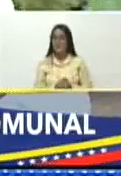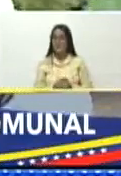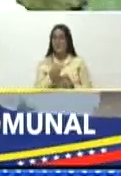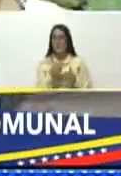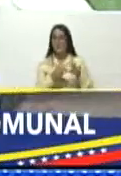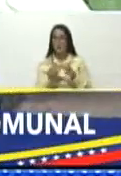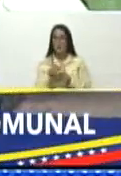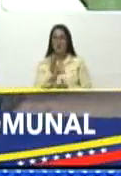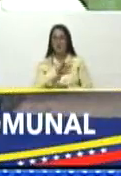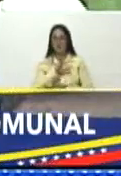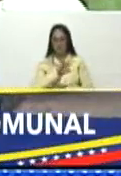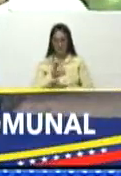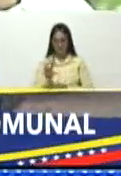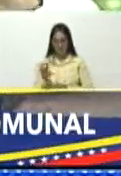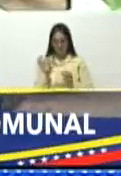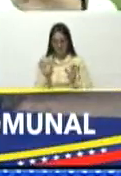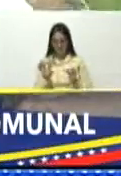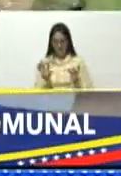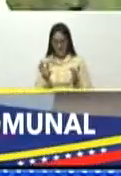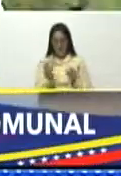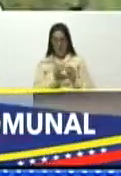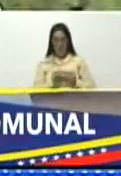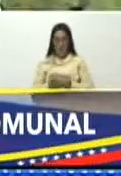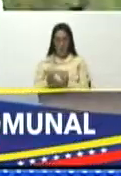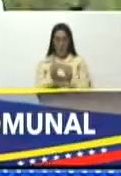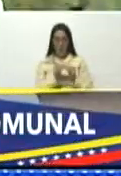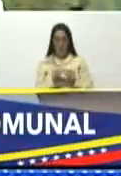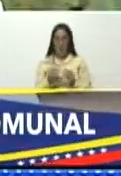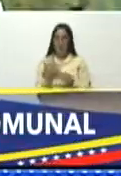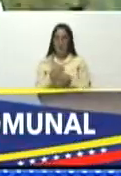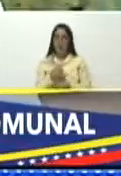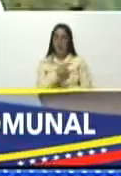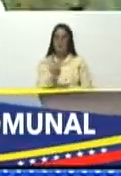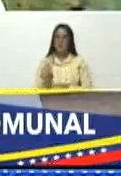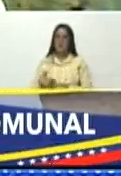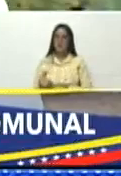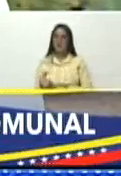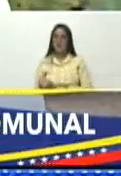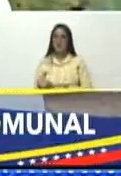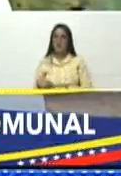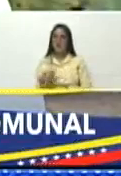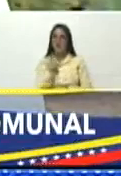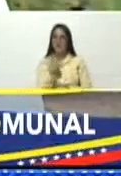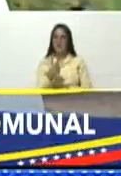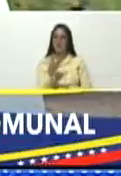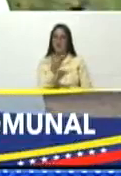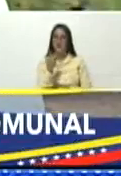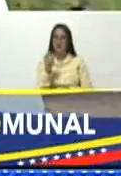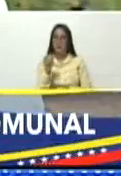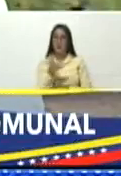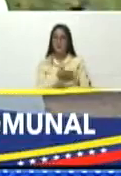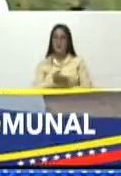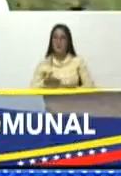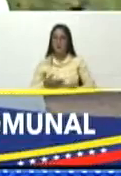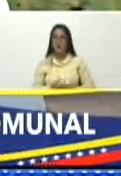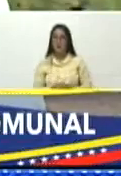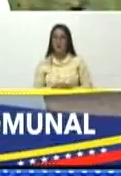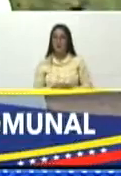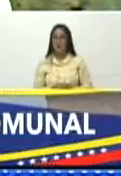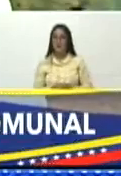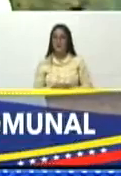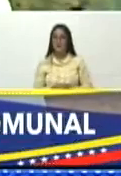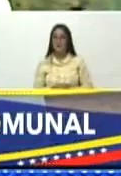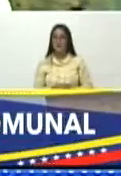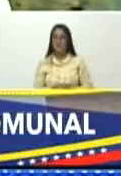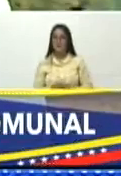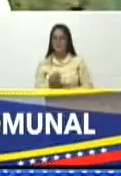construcción de una sociedad modestamente acomodada, como los chinos lo establecen. 320 millones. Ah, Miguel,